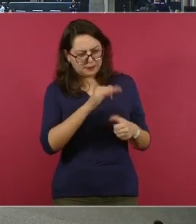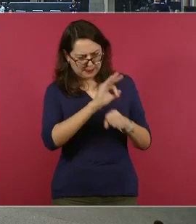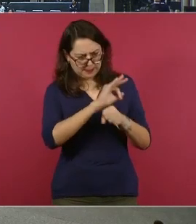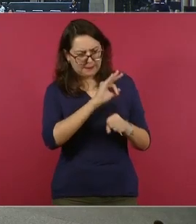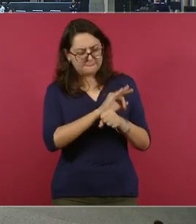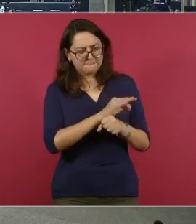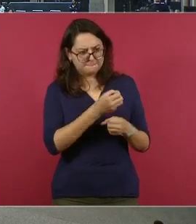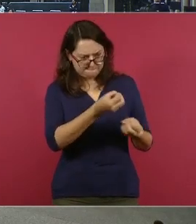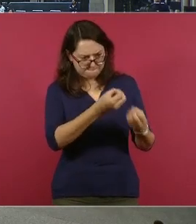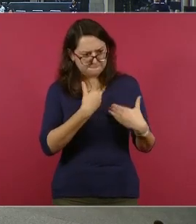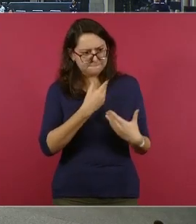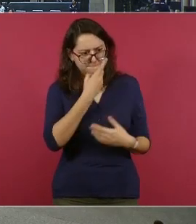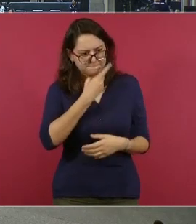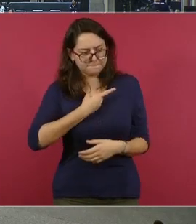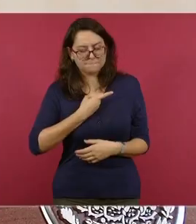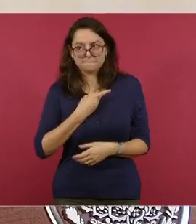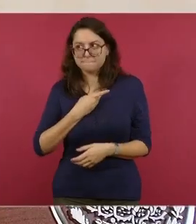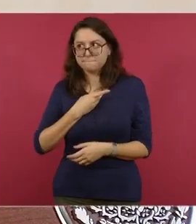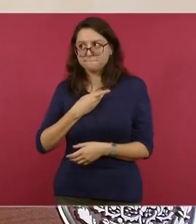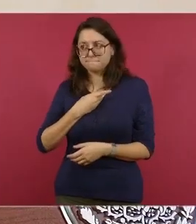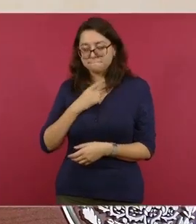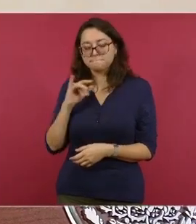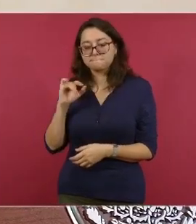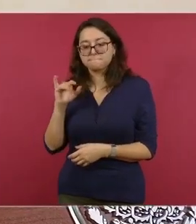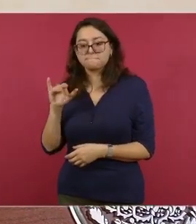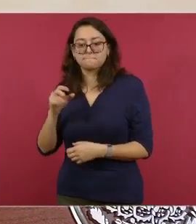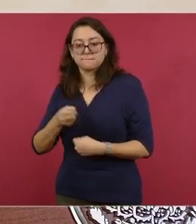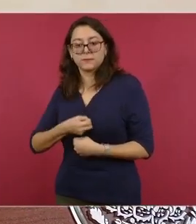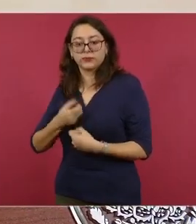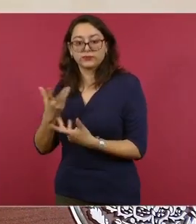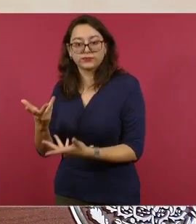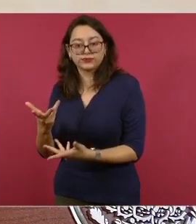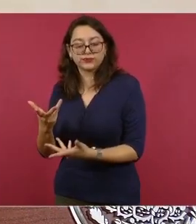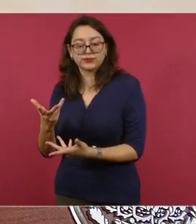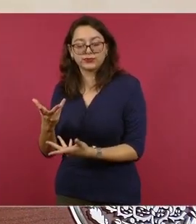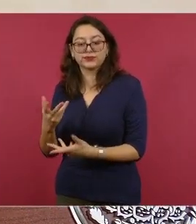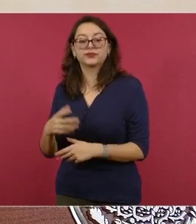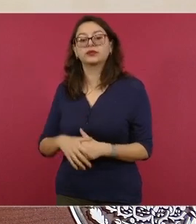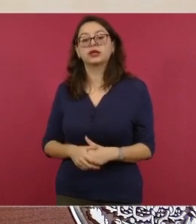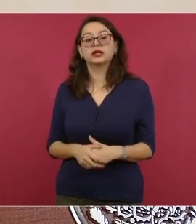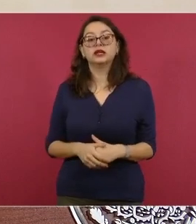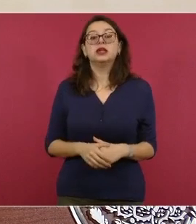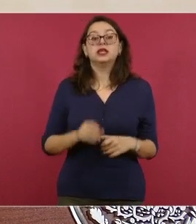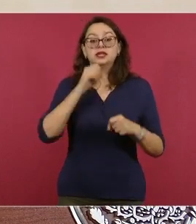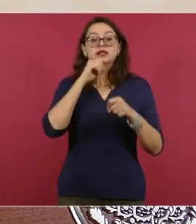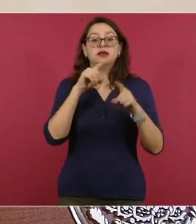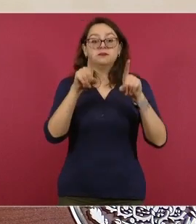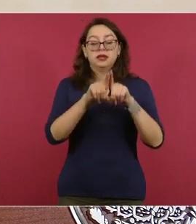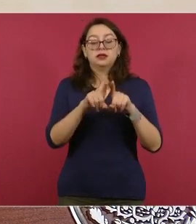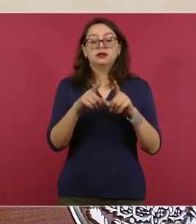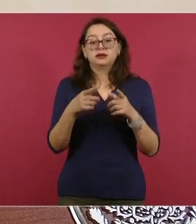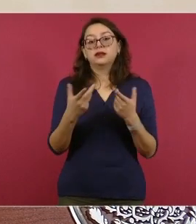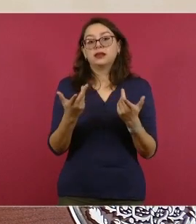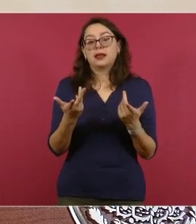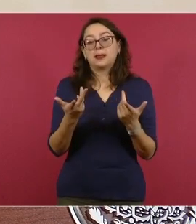hay quienes están ayudando ahora más